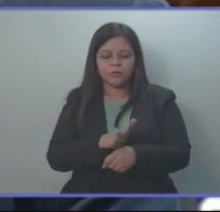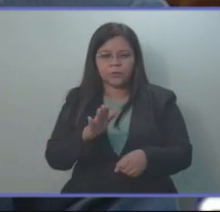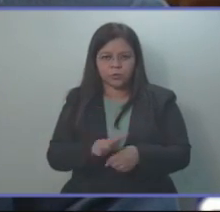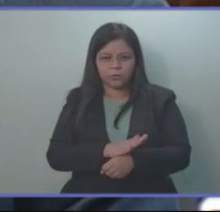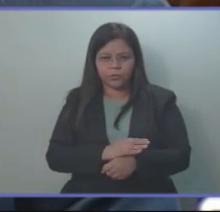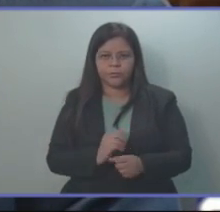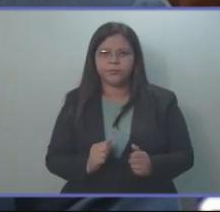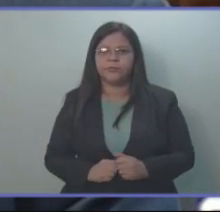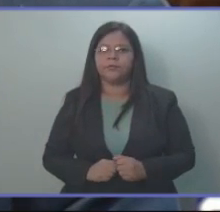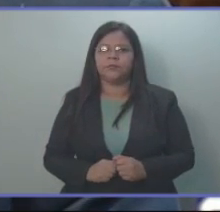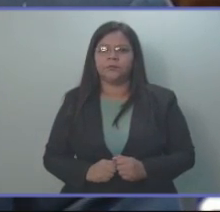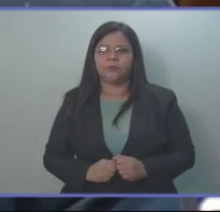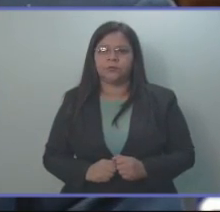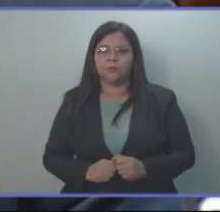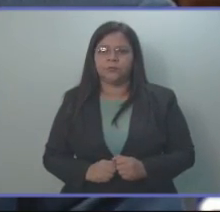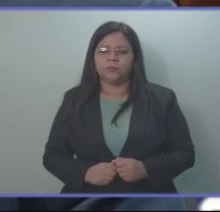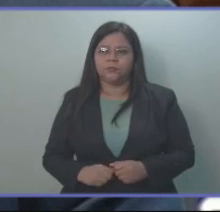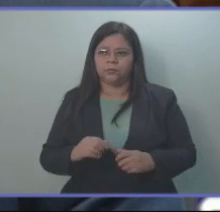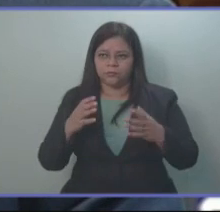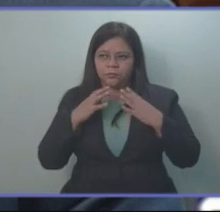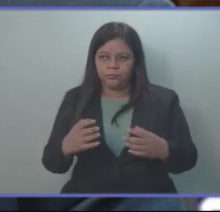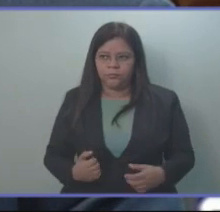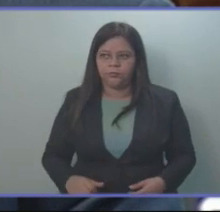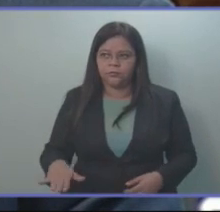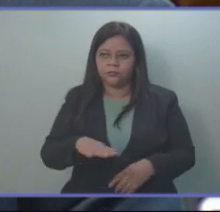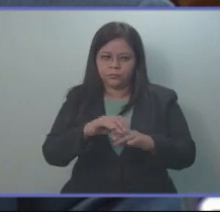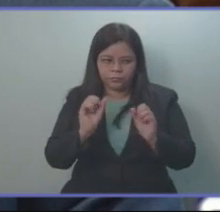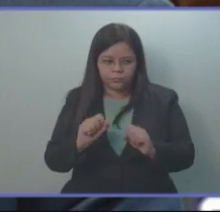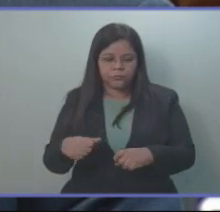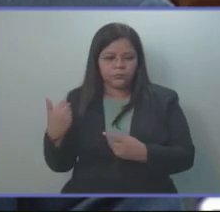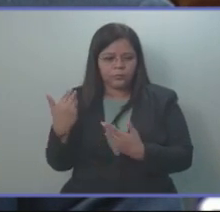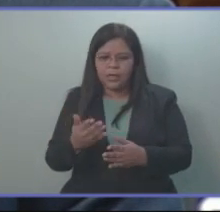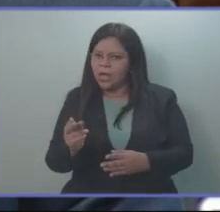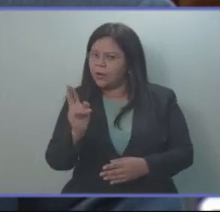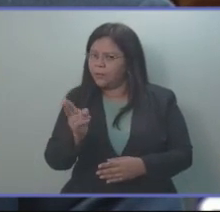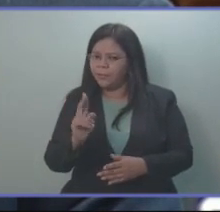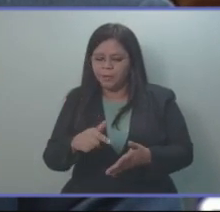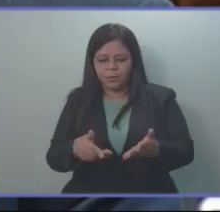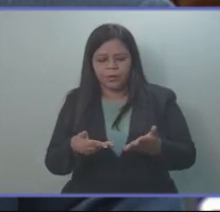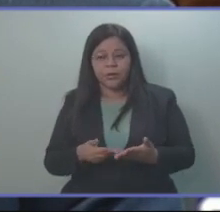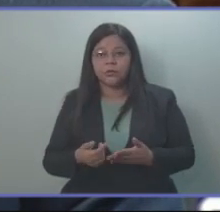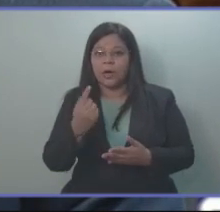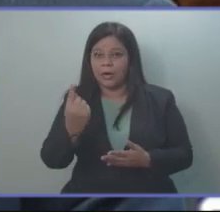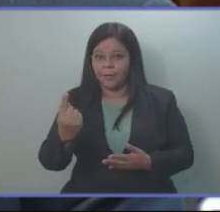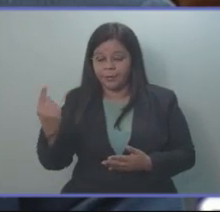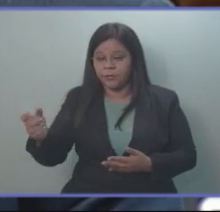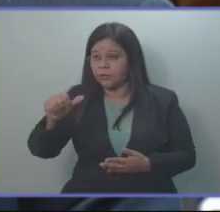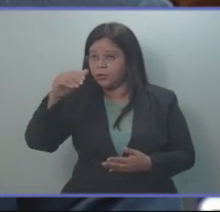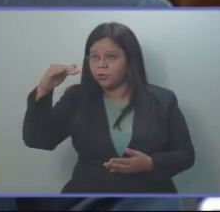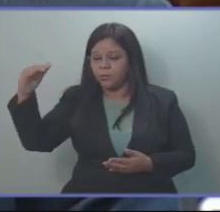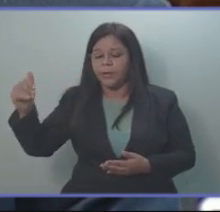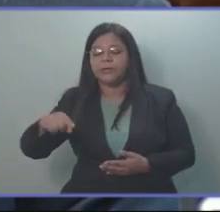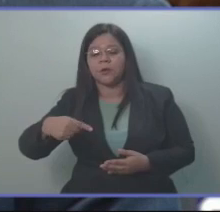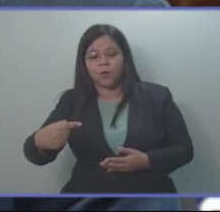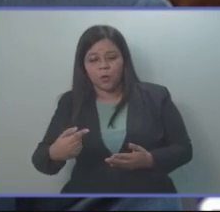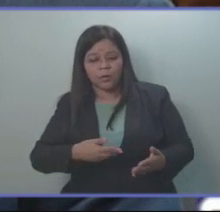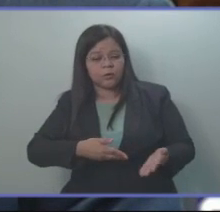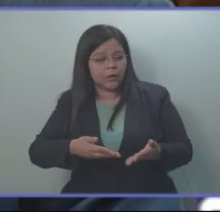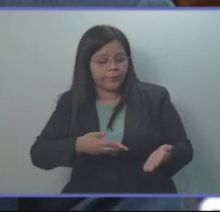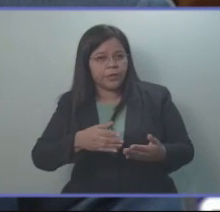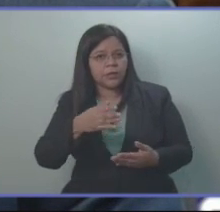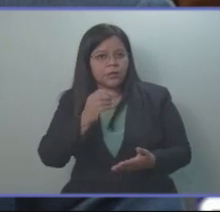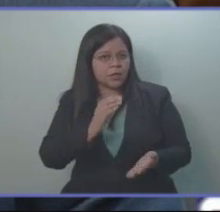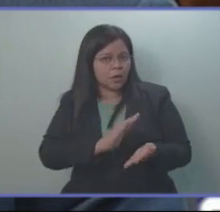contrato. El Estado podrá conceder el mismo derecho a los extranjeros siempre que la venta, adquisición